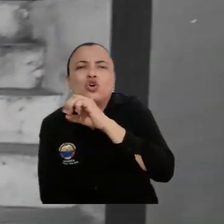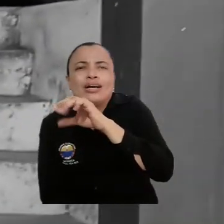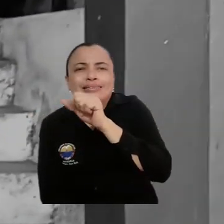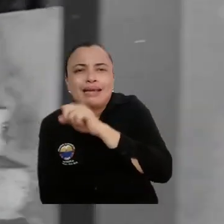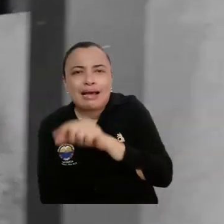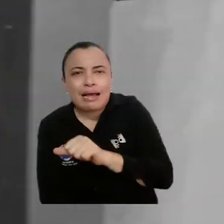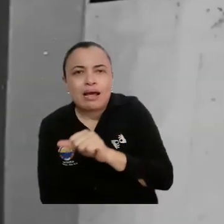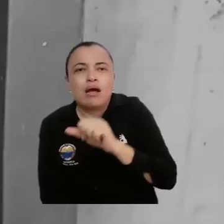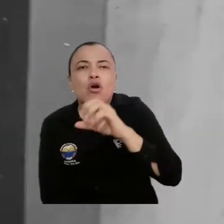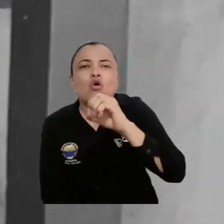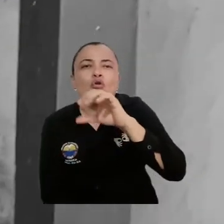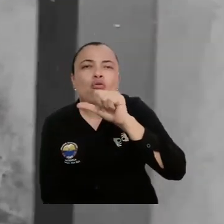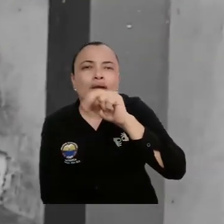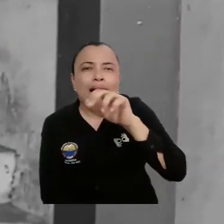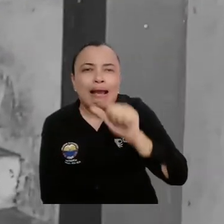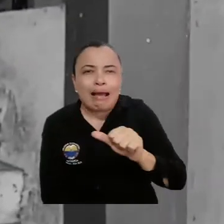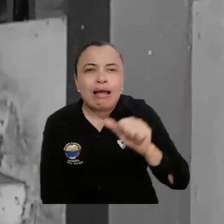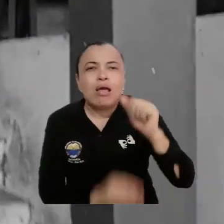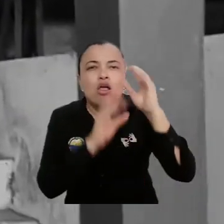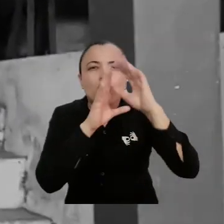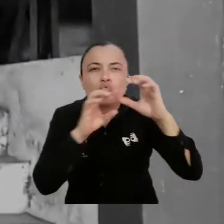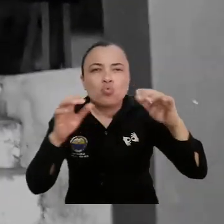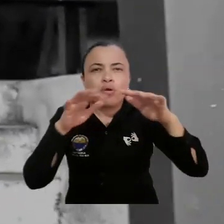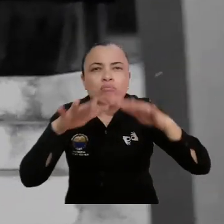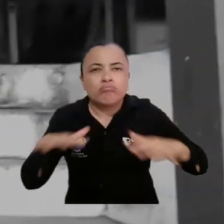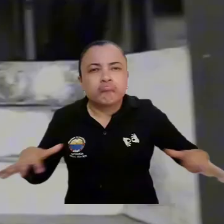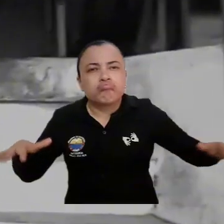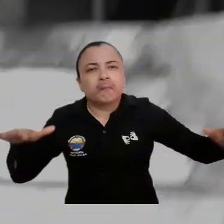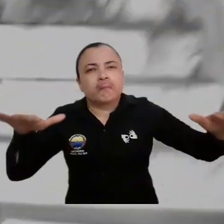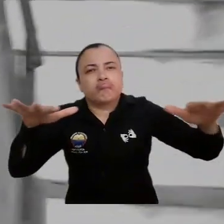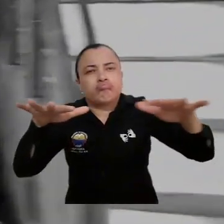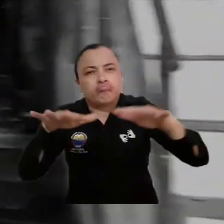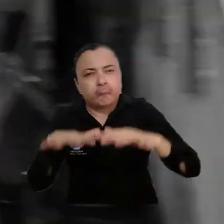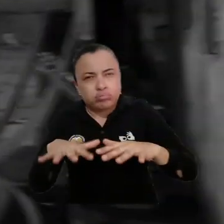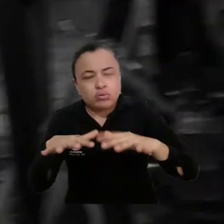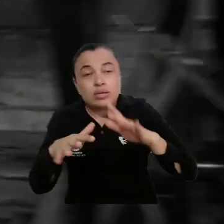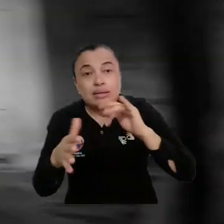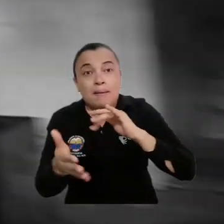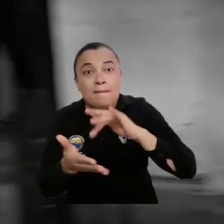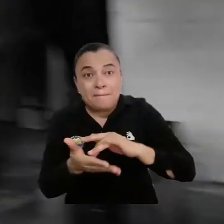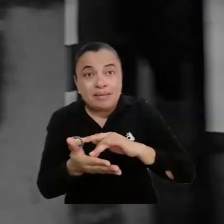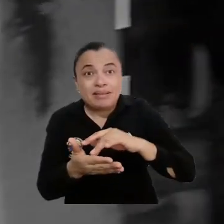Nubes. Todas tenían una estación donde llegaban en Mazinga.